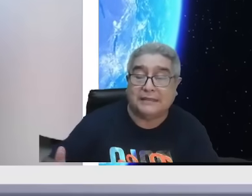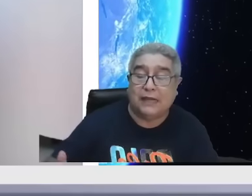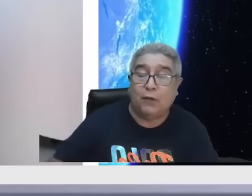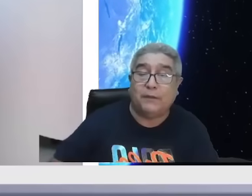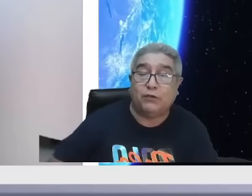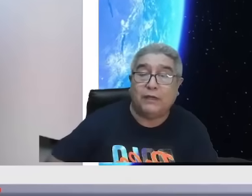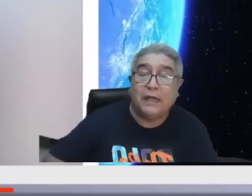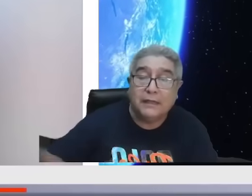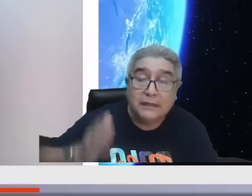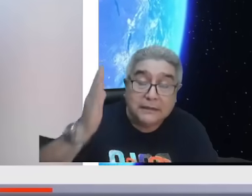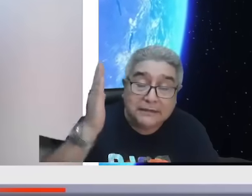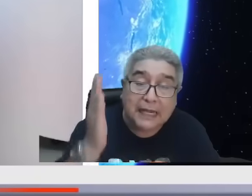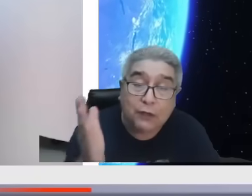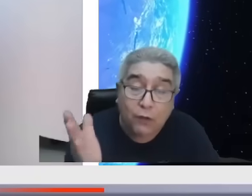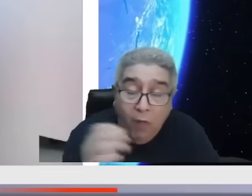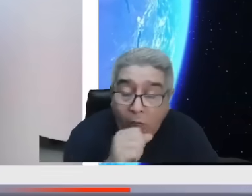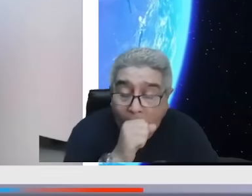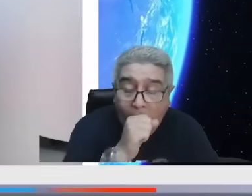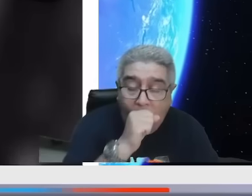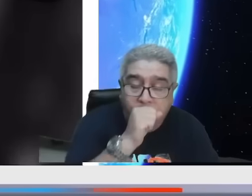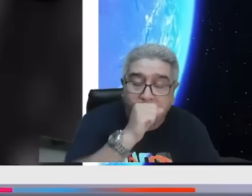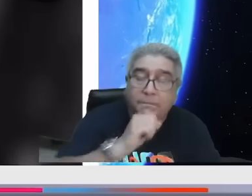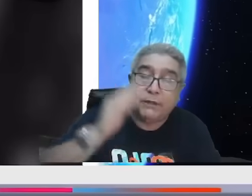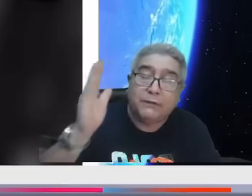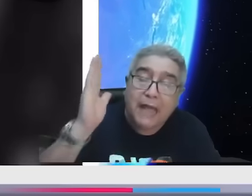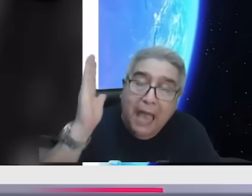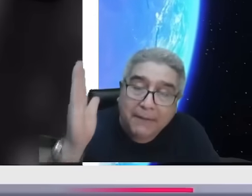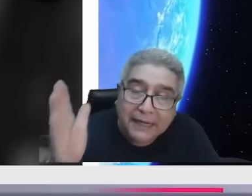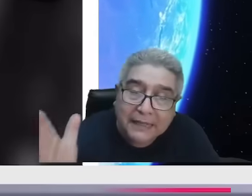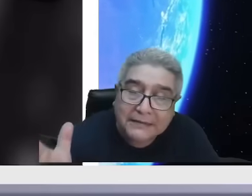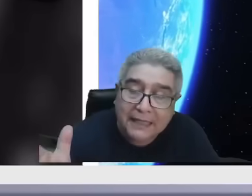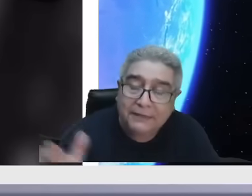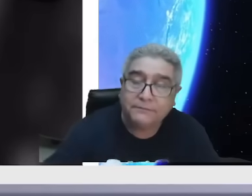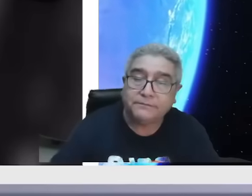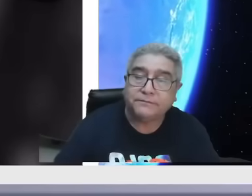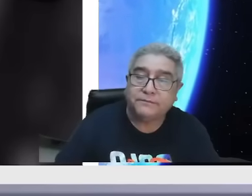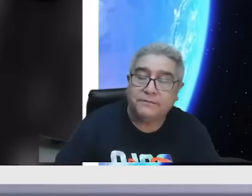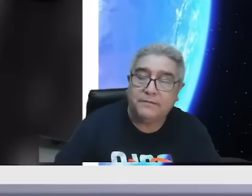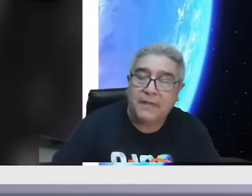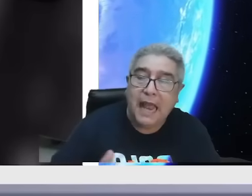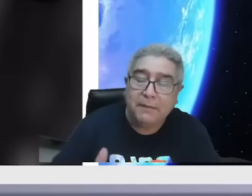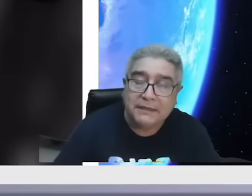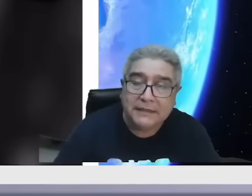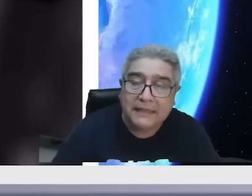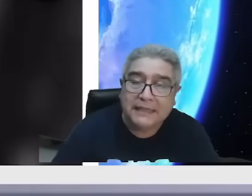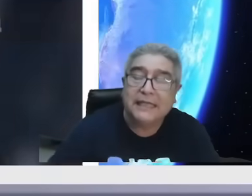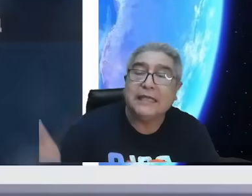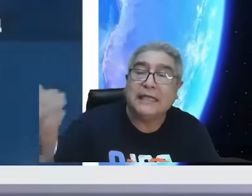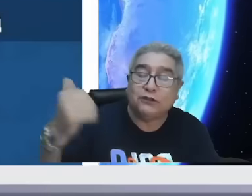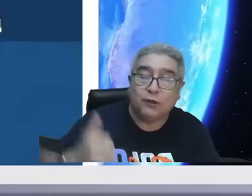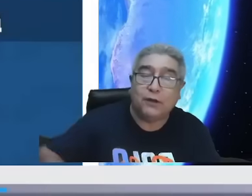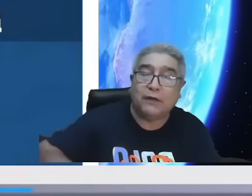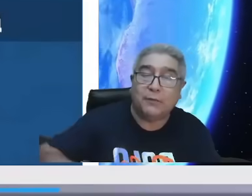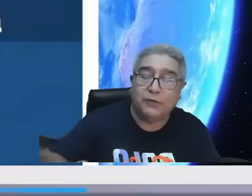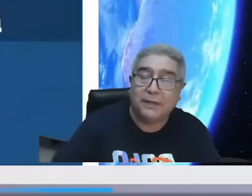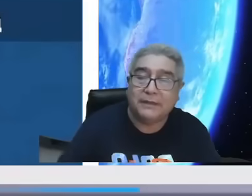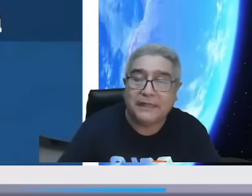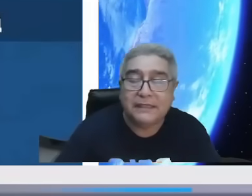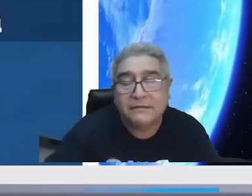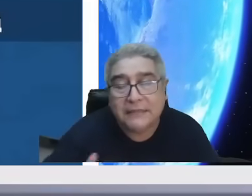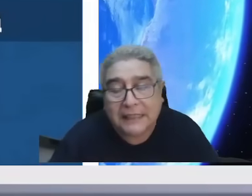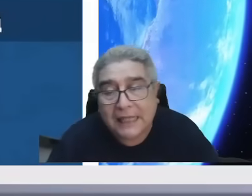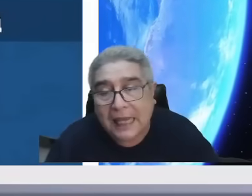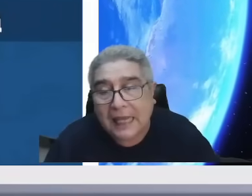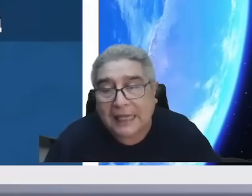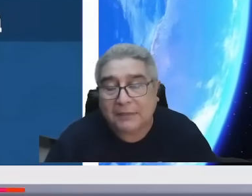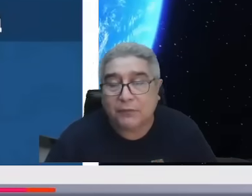ya hasta López Dóriga salió a amenazar al presidente que sobre lo que le pudiera